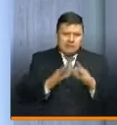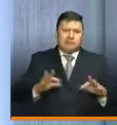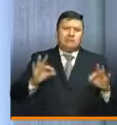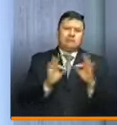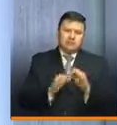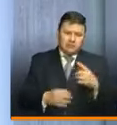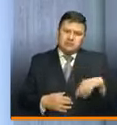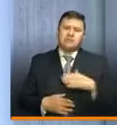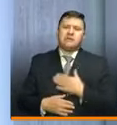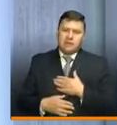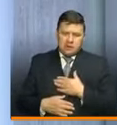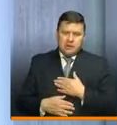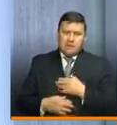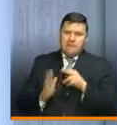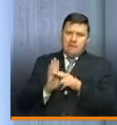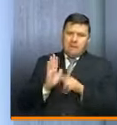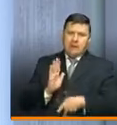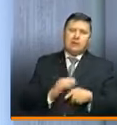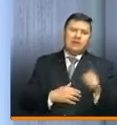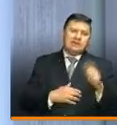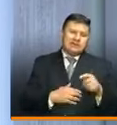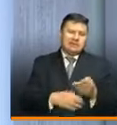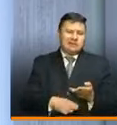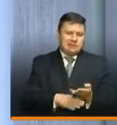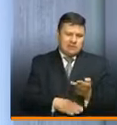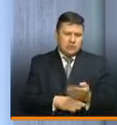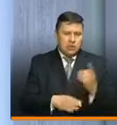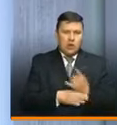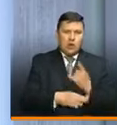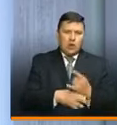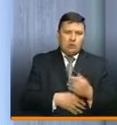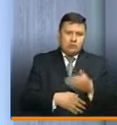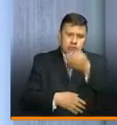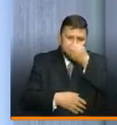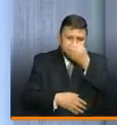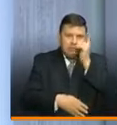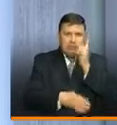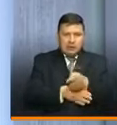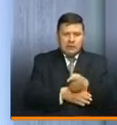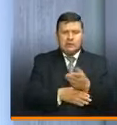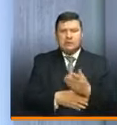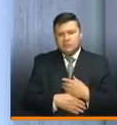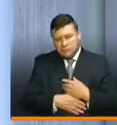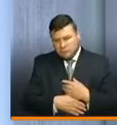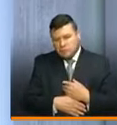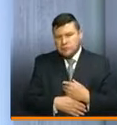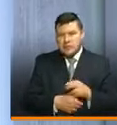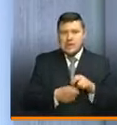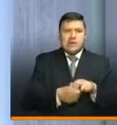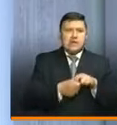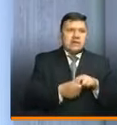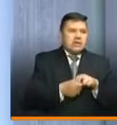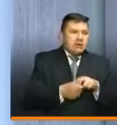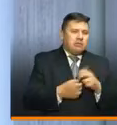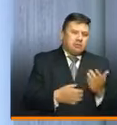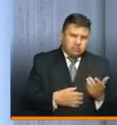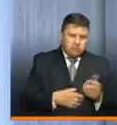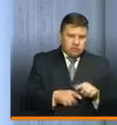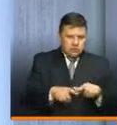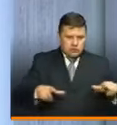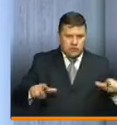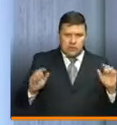tenemos unos nuevos lineamientos en los cuales recomendamos el uso del tapabocas en transporte masivo, en